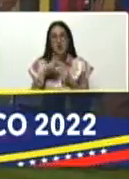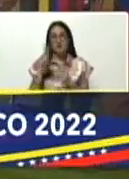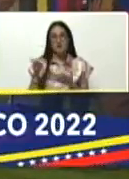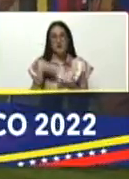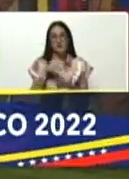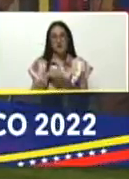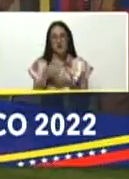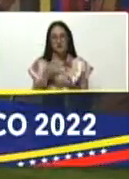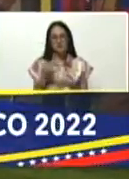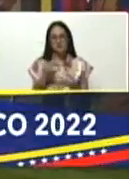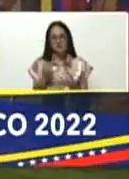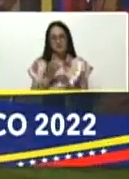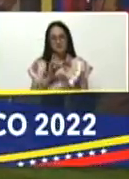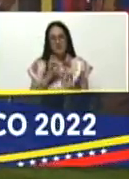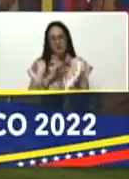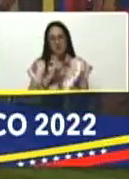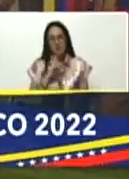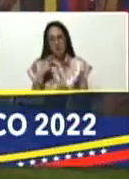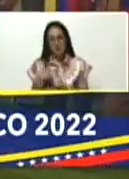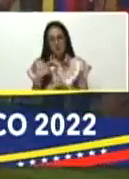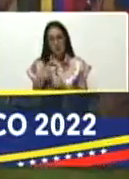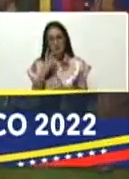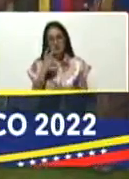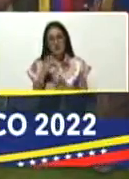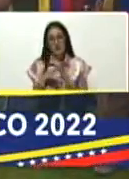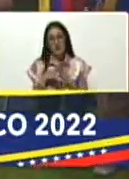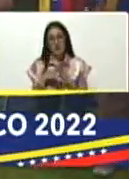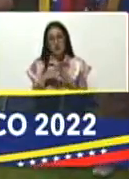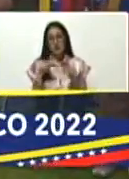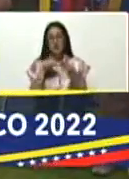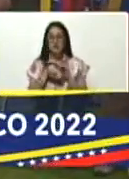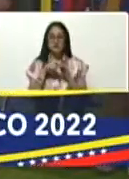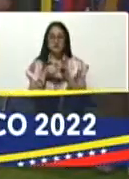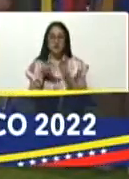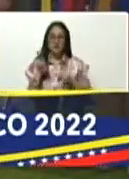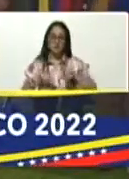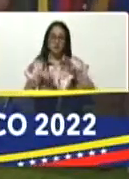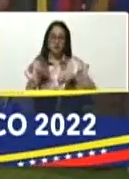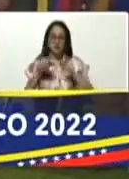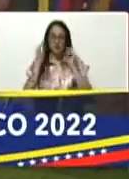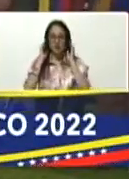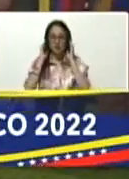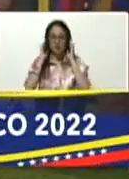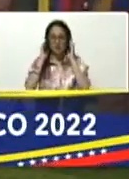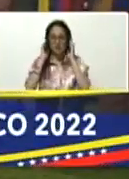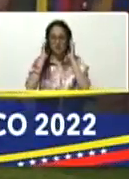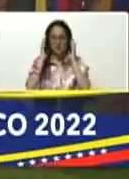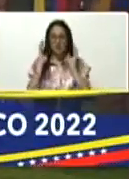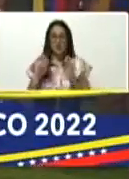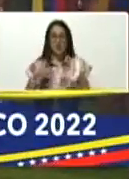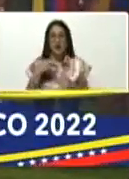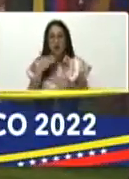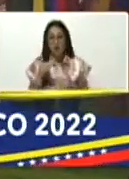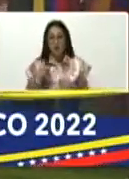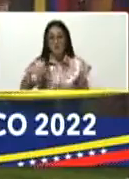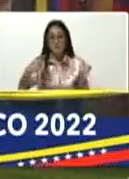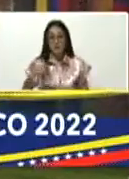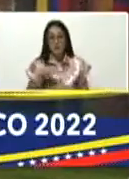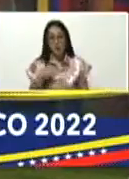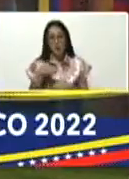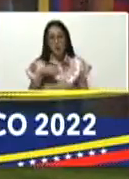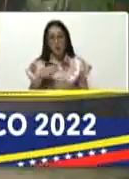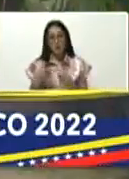unos excelentes rendimientos. Estuvo visitando todos los cada una de las exposiciones y vamos nosotros en los próximos días junto al Ministerio